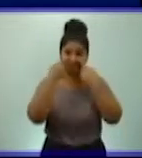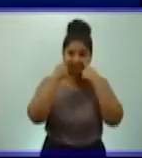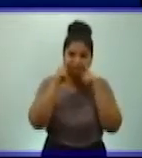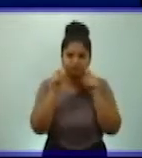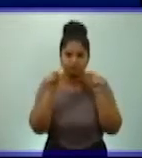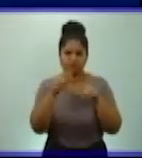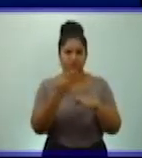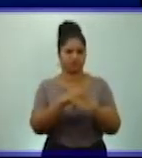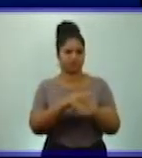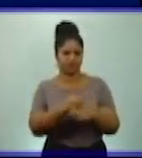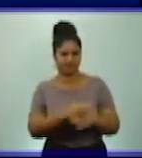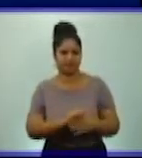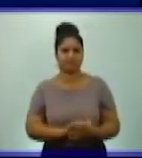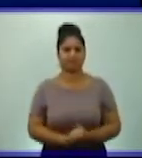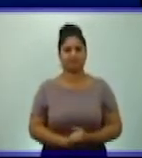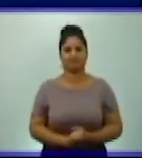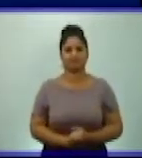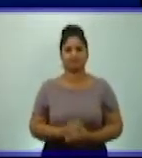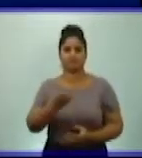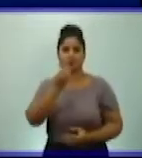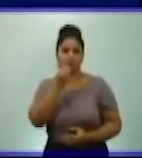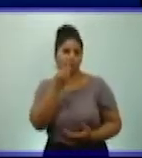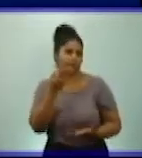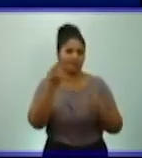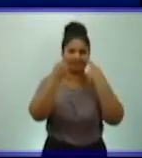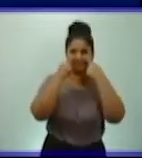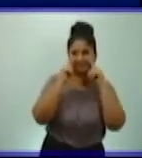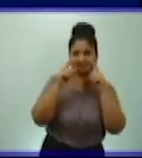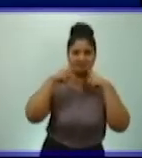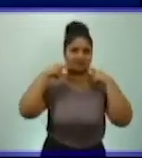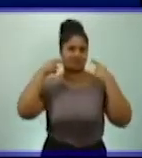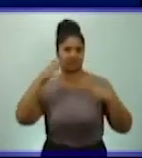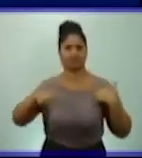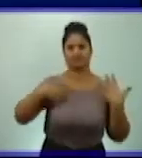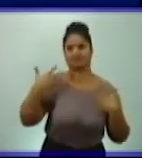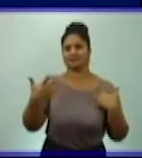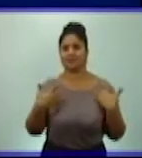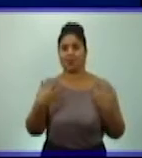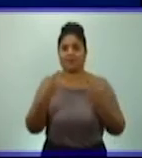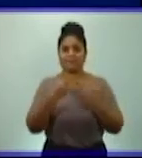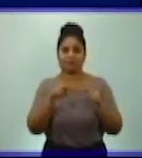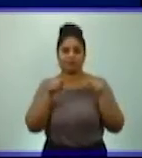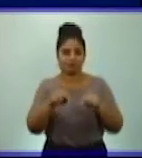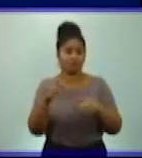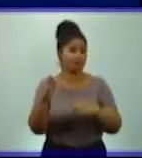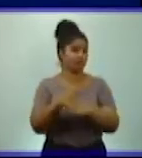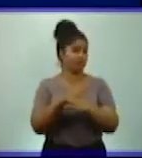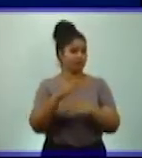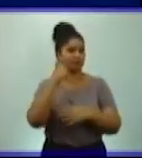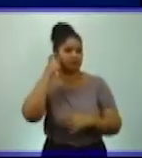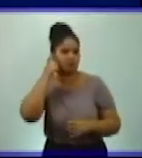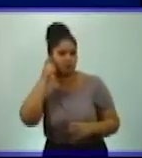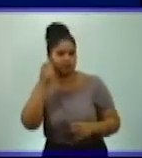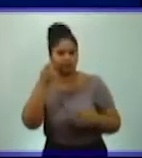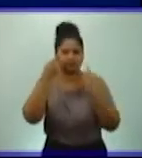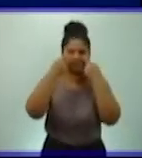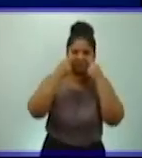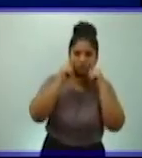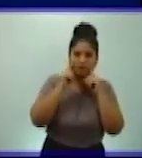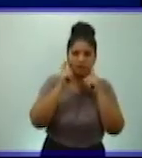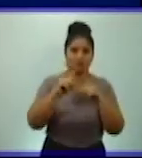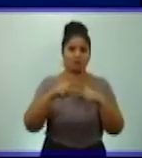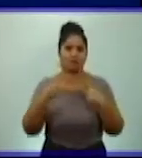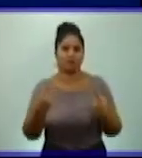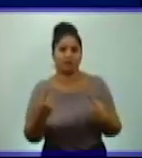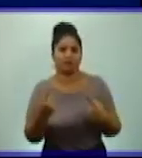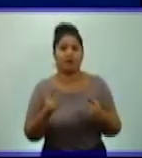convencer al amante. Por tanto, aquí hay estas dos palabras expresan esa fuerza amorosa que se expresa